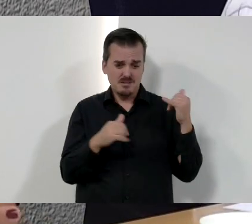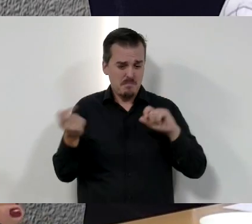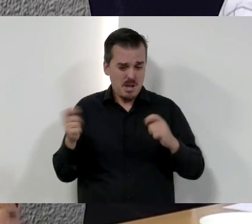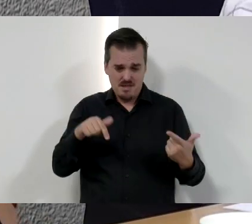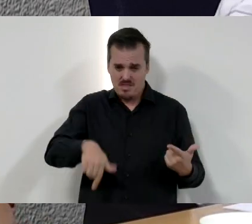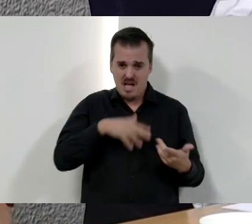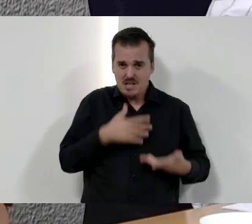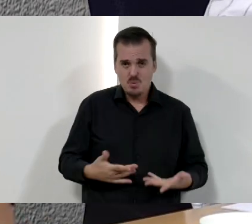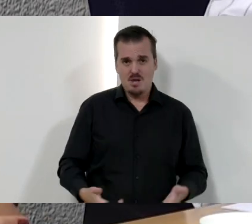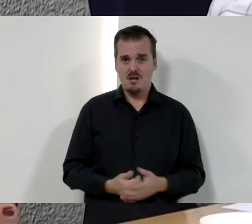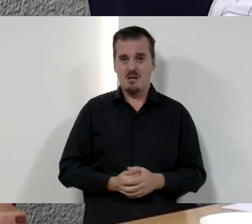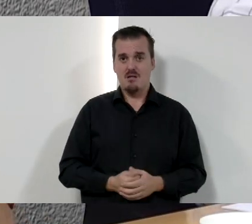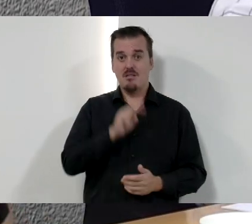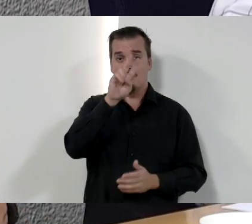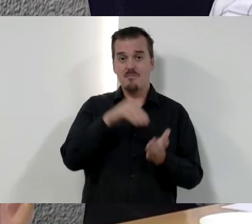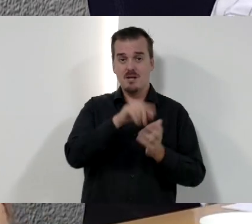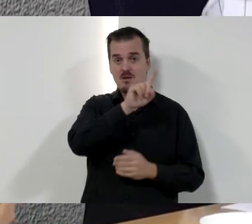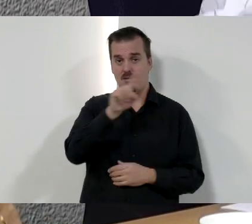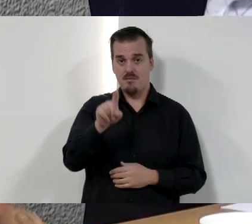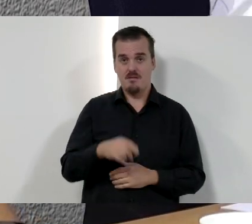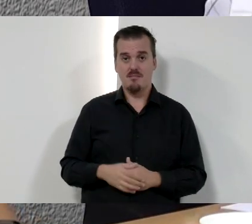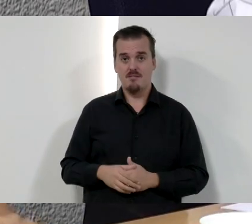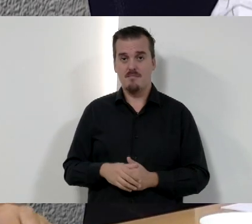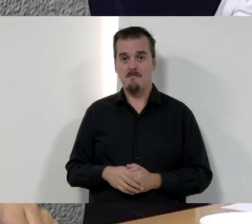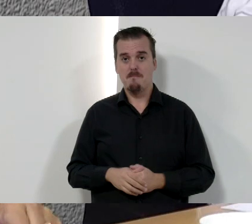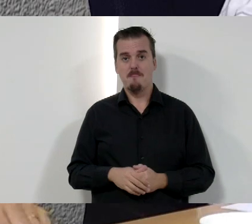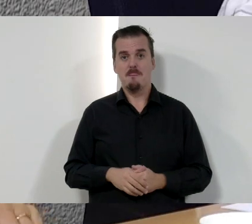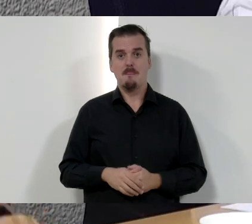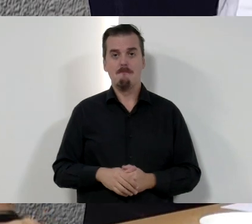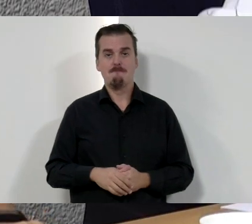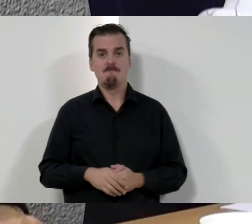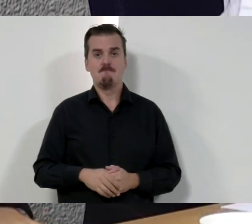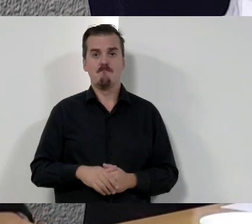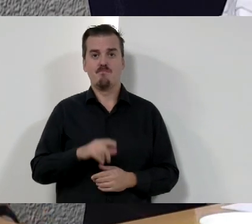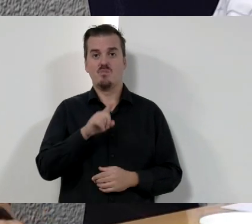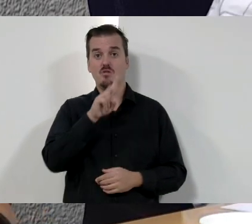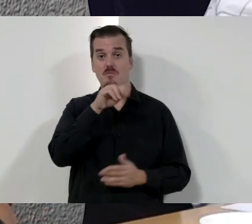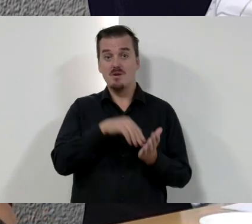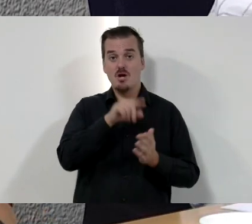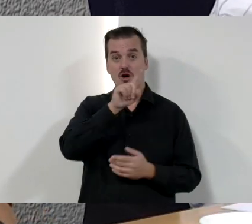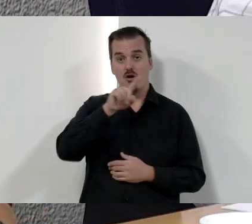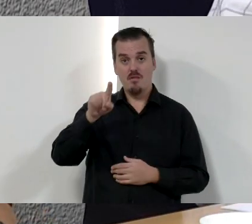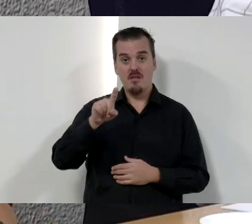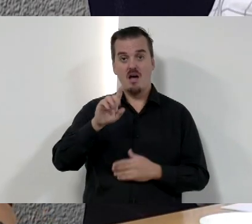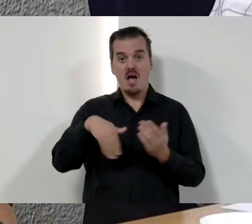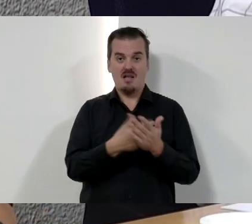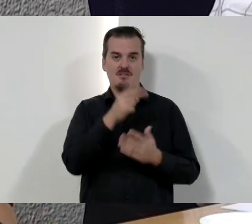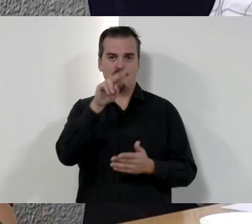actual durante el 2011, no digo usted a todas las tiendas que cerraron, si no era igual, del 2011 al